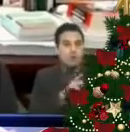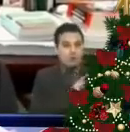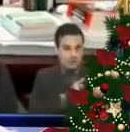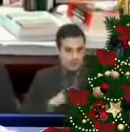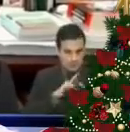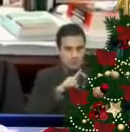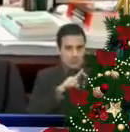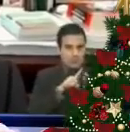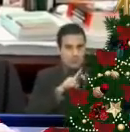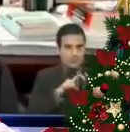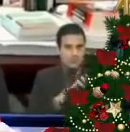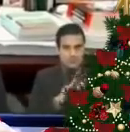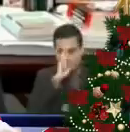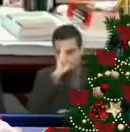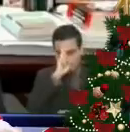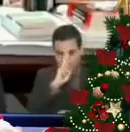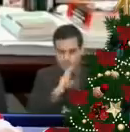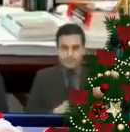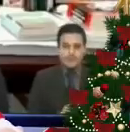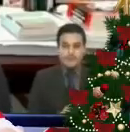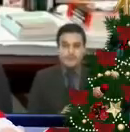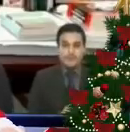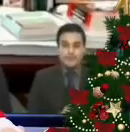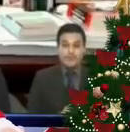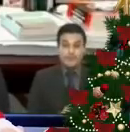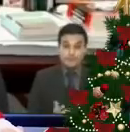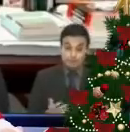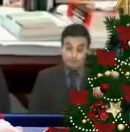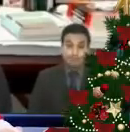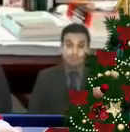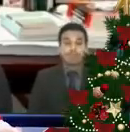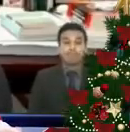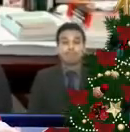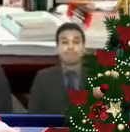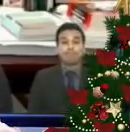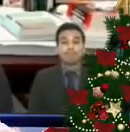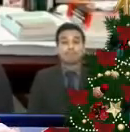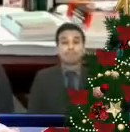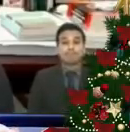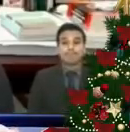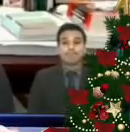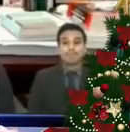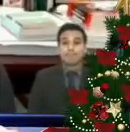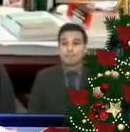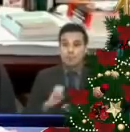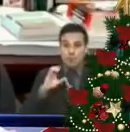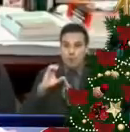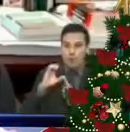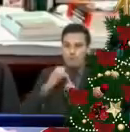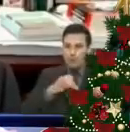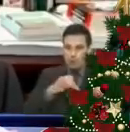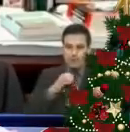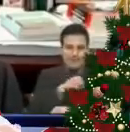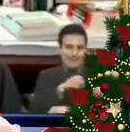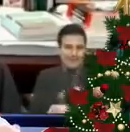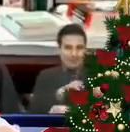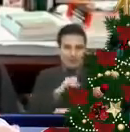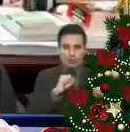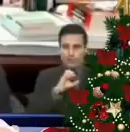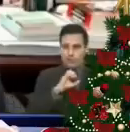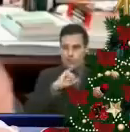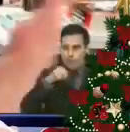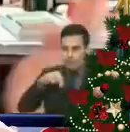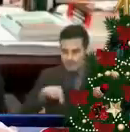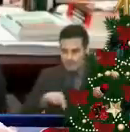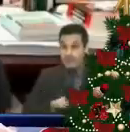mucho más. Hay una gran cartera de proyectos que es también en donde hay una bolsa de miles de millones de pesos, en donde realmente no se sabe en qué se gasta el dinero. No